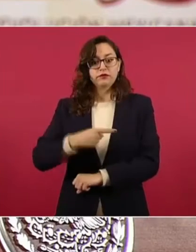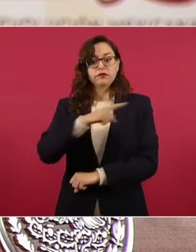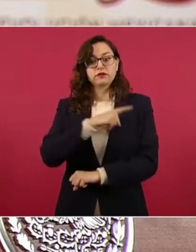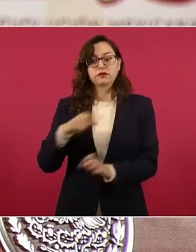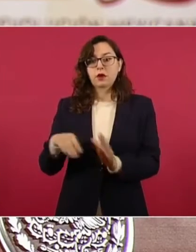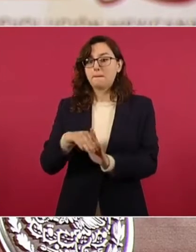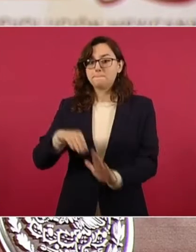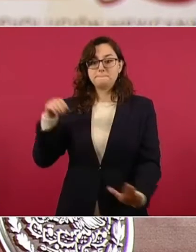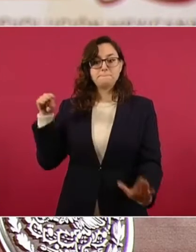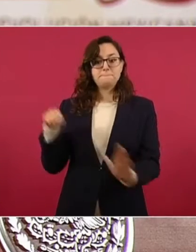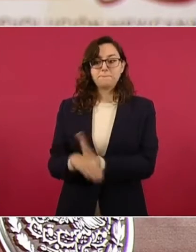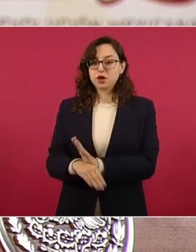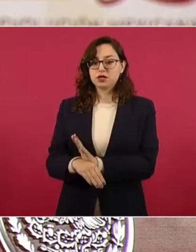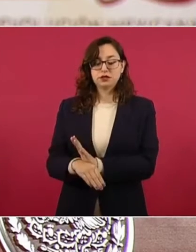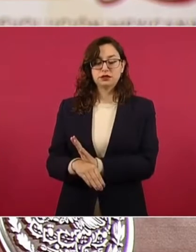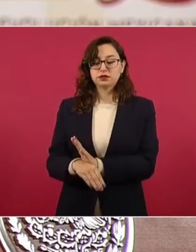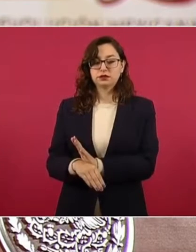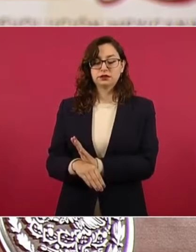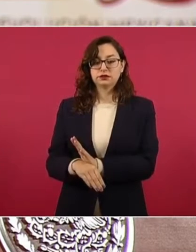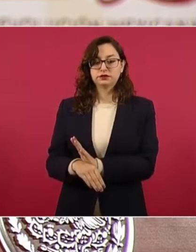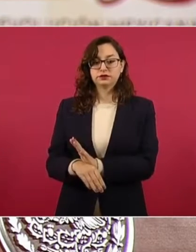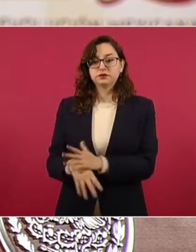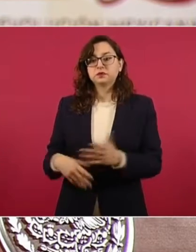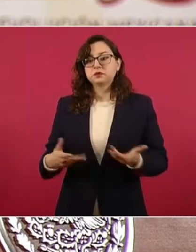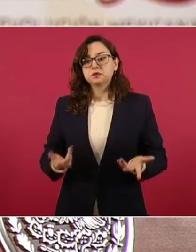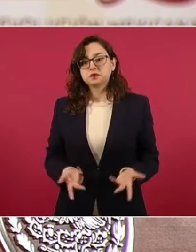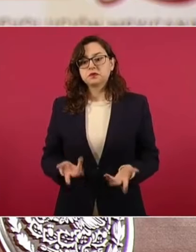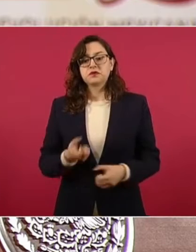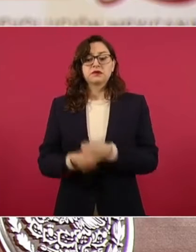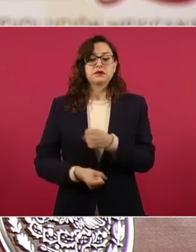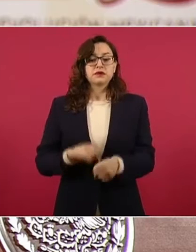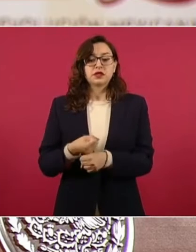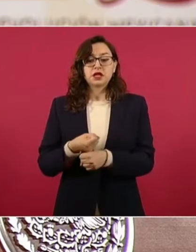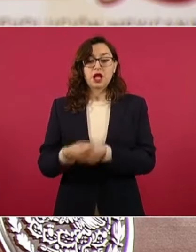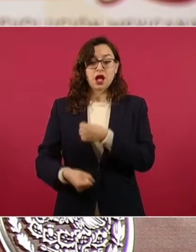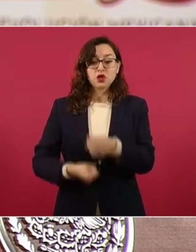porque no se le dio importancia